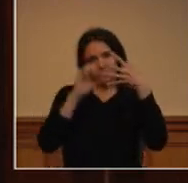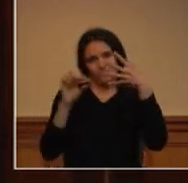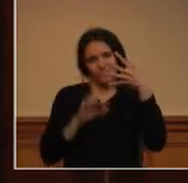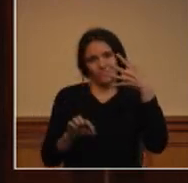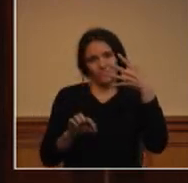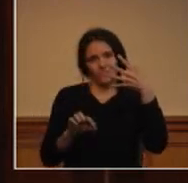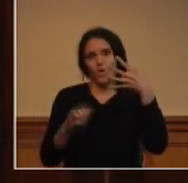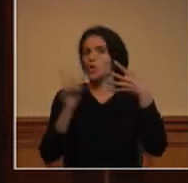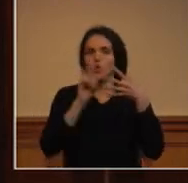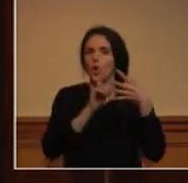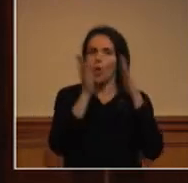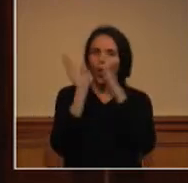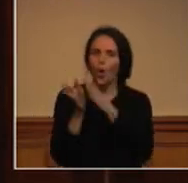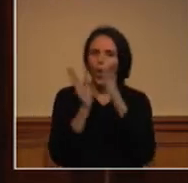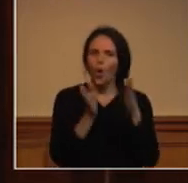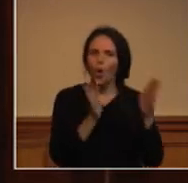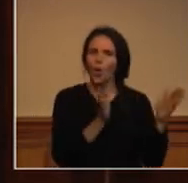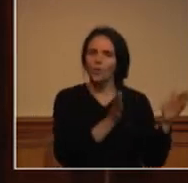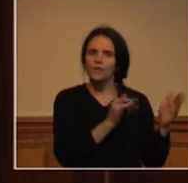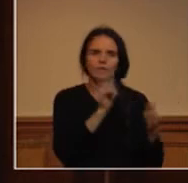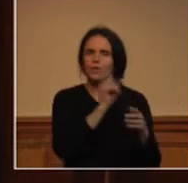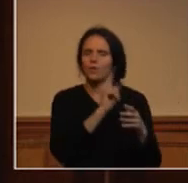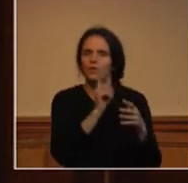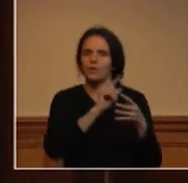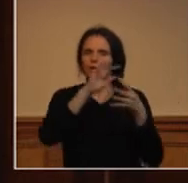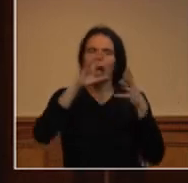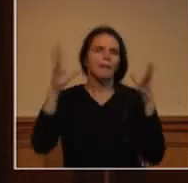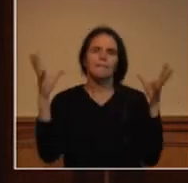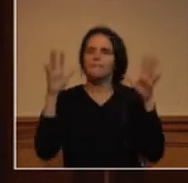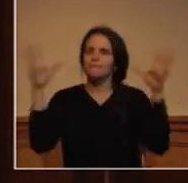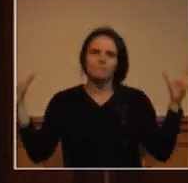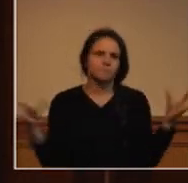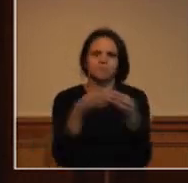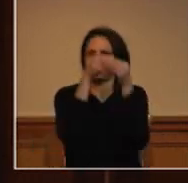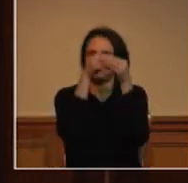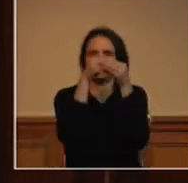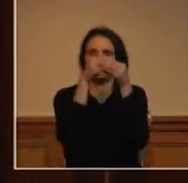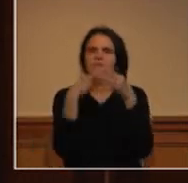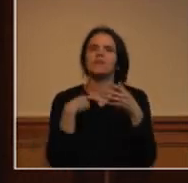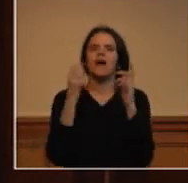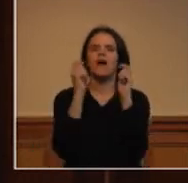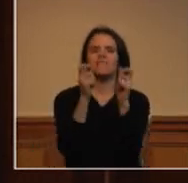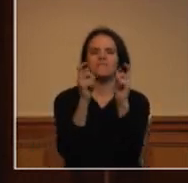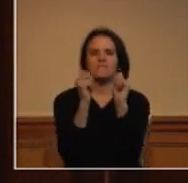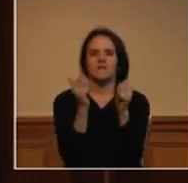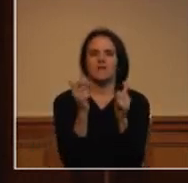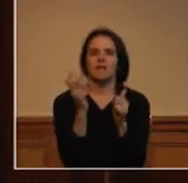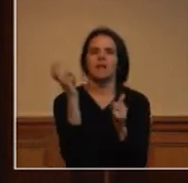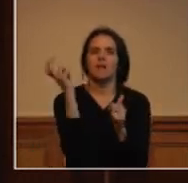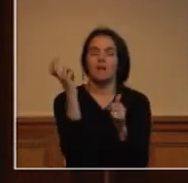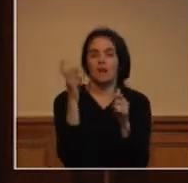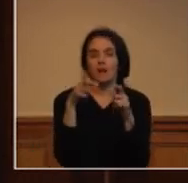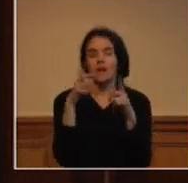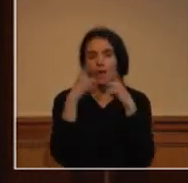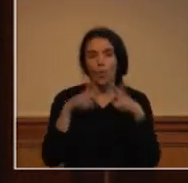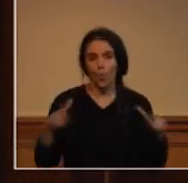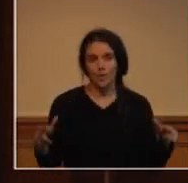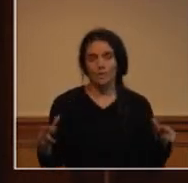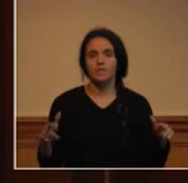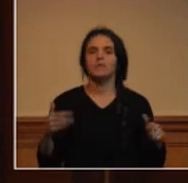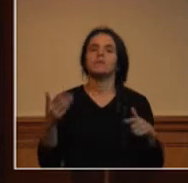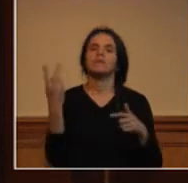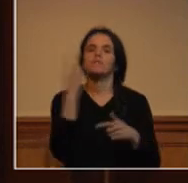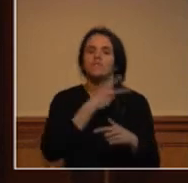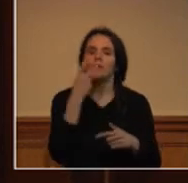generales, y no secuencialmente, sino al tiempo. ¿En qué? en habilidades lingüísticas, vocabulario